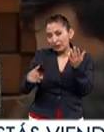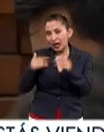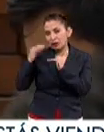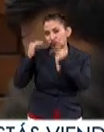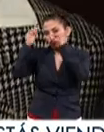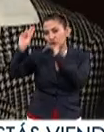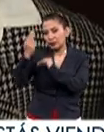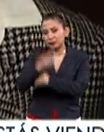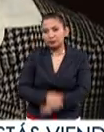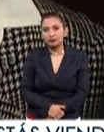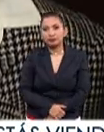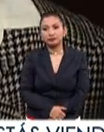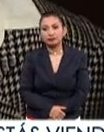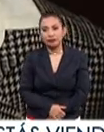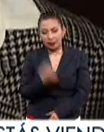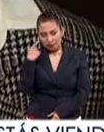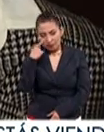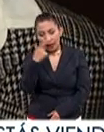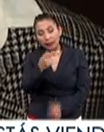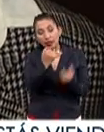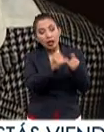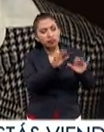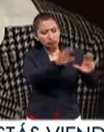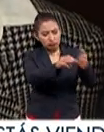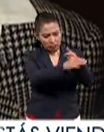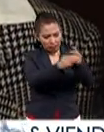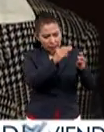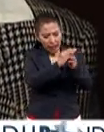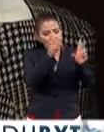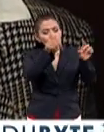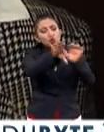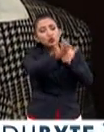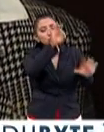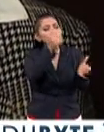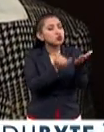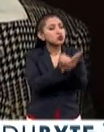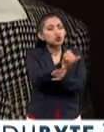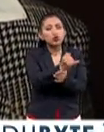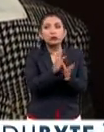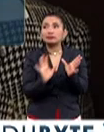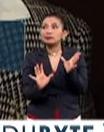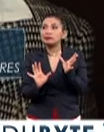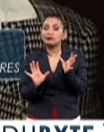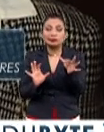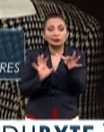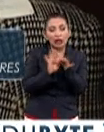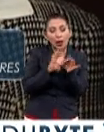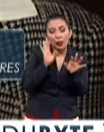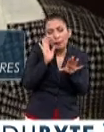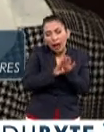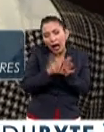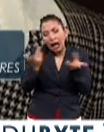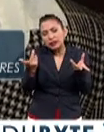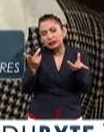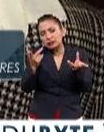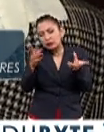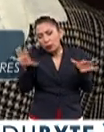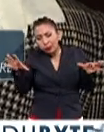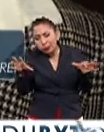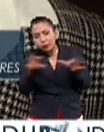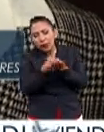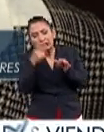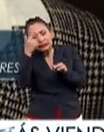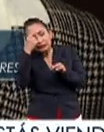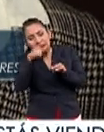y superior. Que fuera encaminada la autonomía curricular a completar, a redondear, por así decirlo,